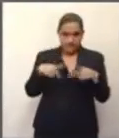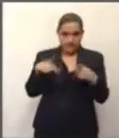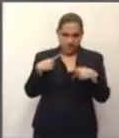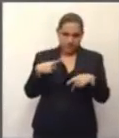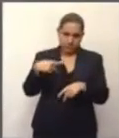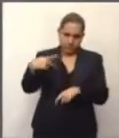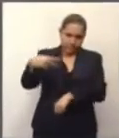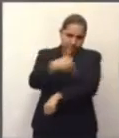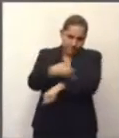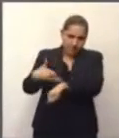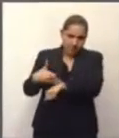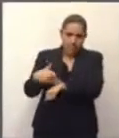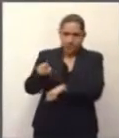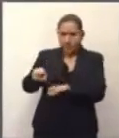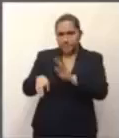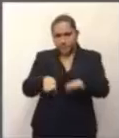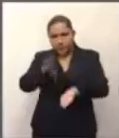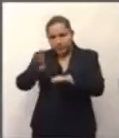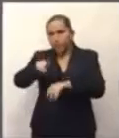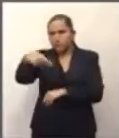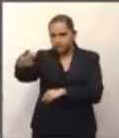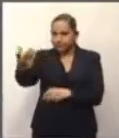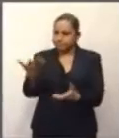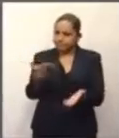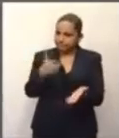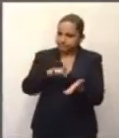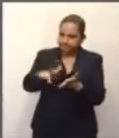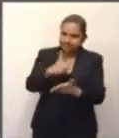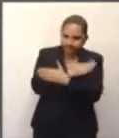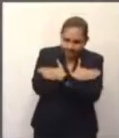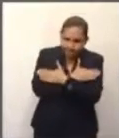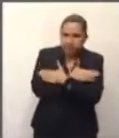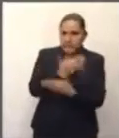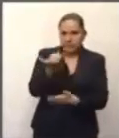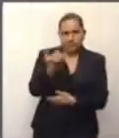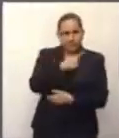petición de justicia sin prejuzgamientos. Es cuanto. Gracias, diputado.